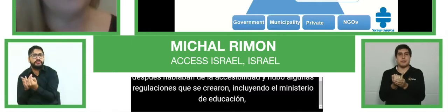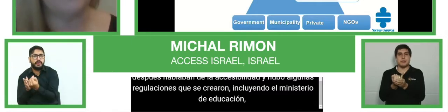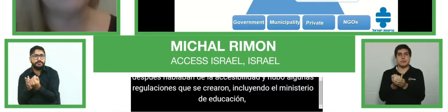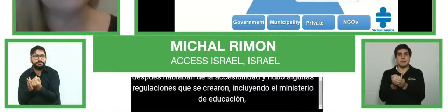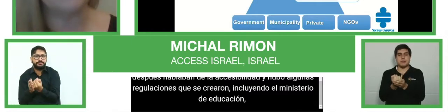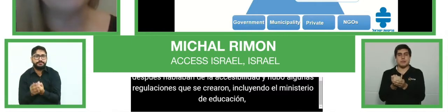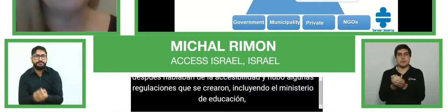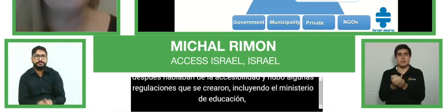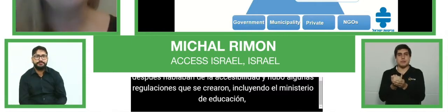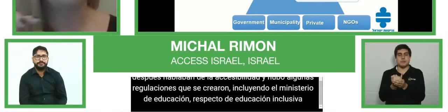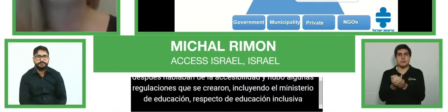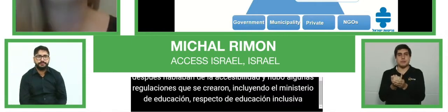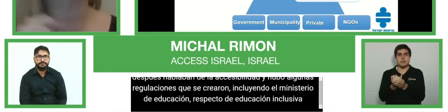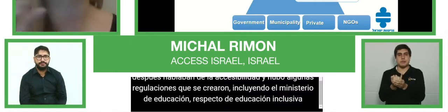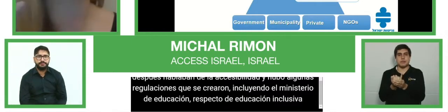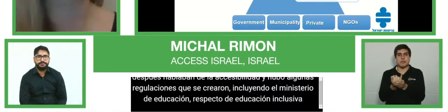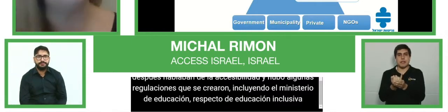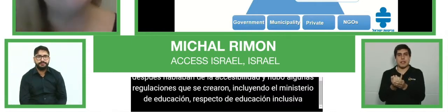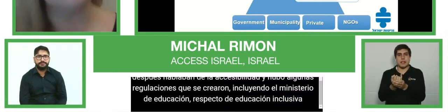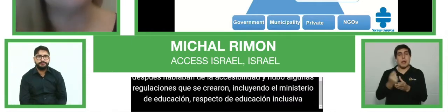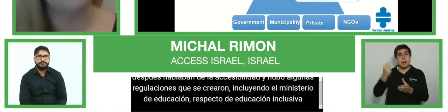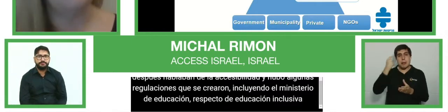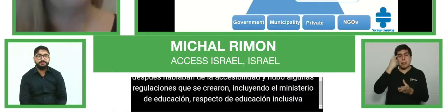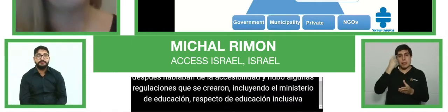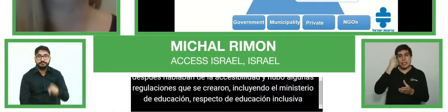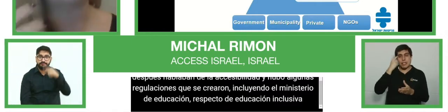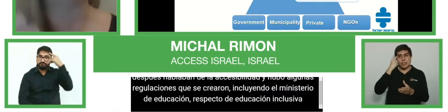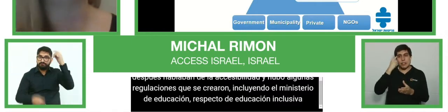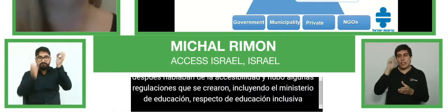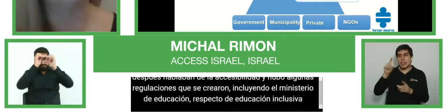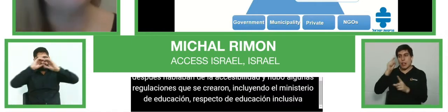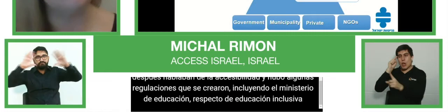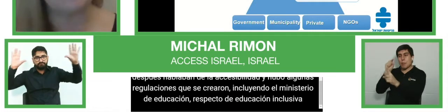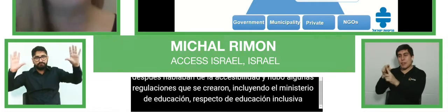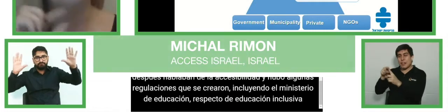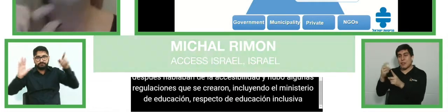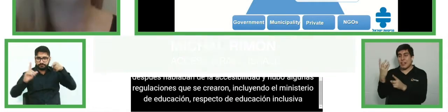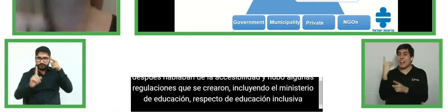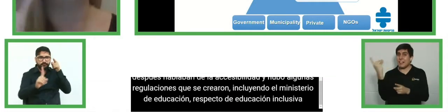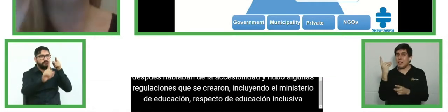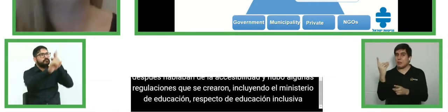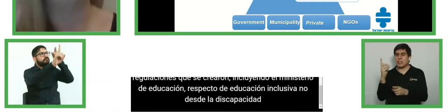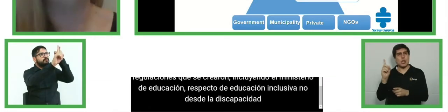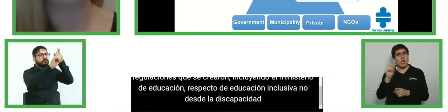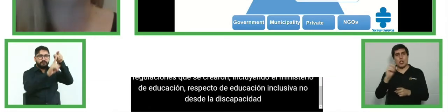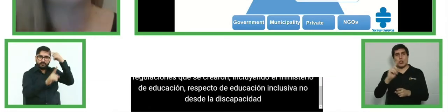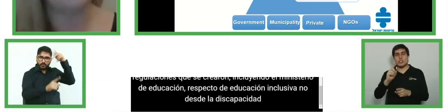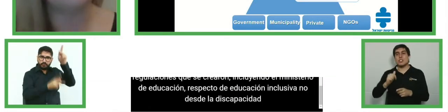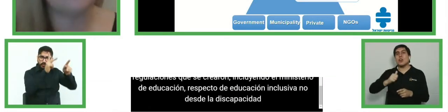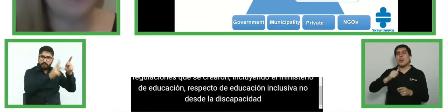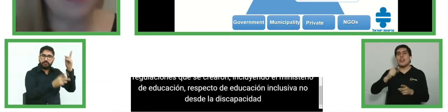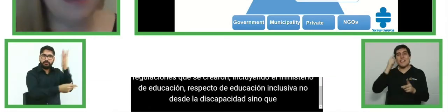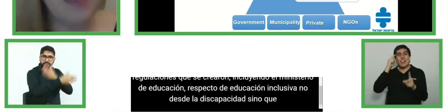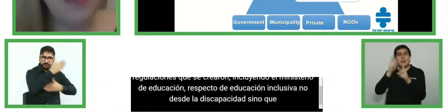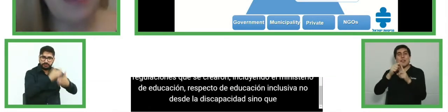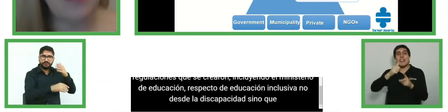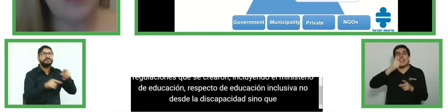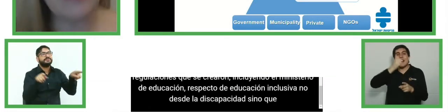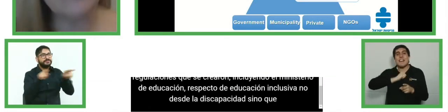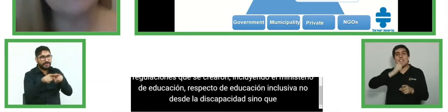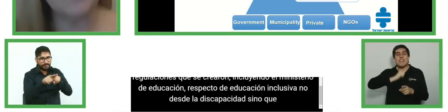no desde la discapacidad del niño, sino que desde las necesidades, lo que necesitan los niños y